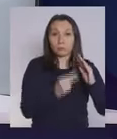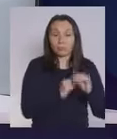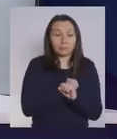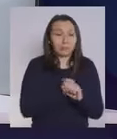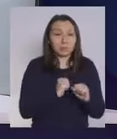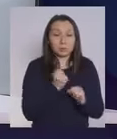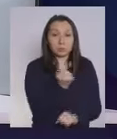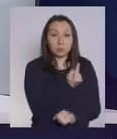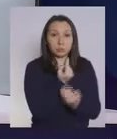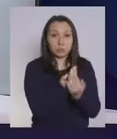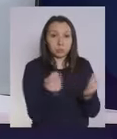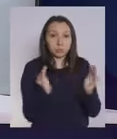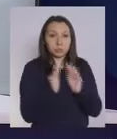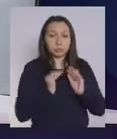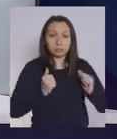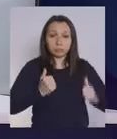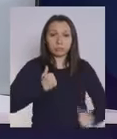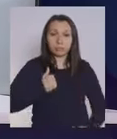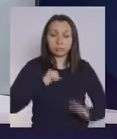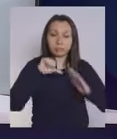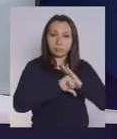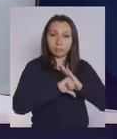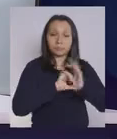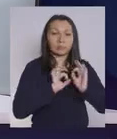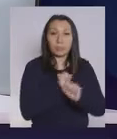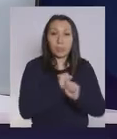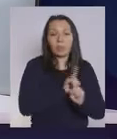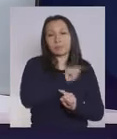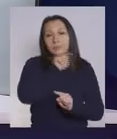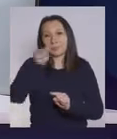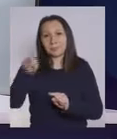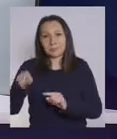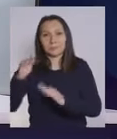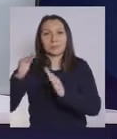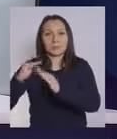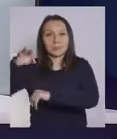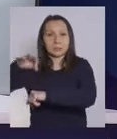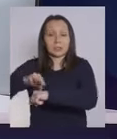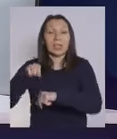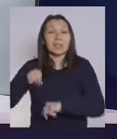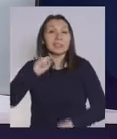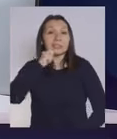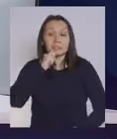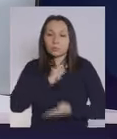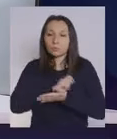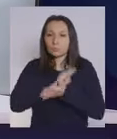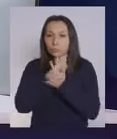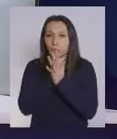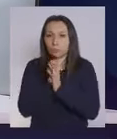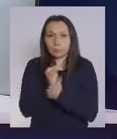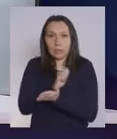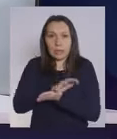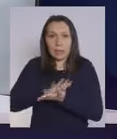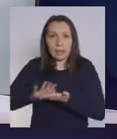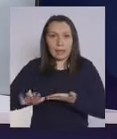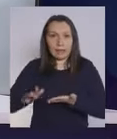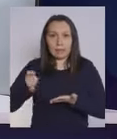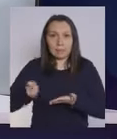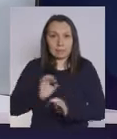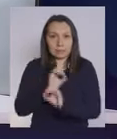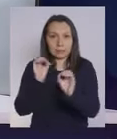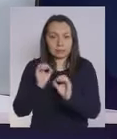hogar para poder realizar una cuarentena de forma efectiva. Y recordar que esto es totalmente gratuito